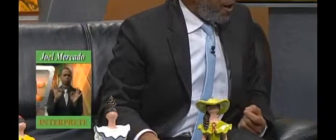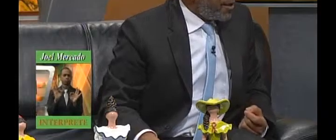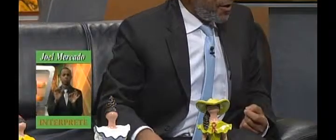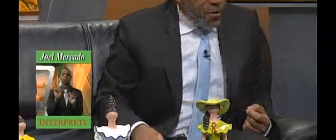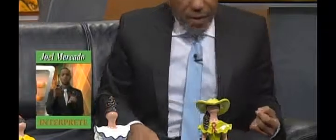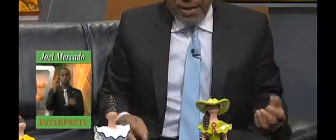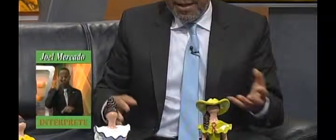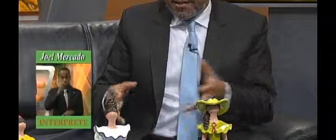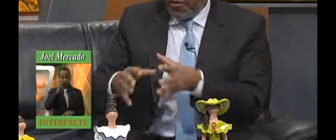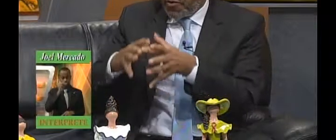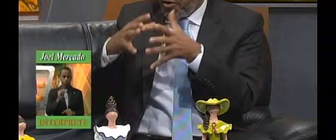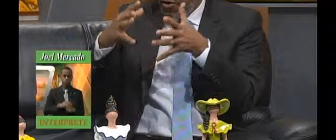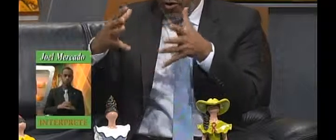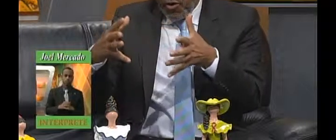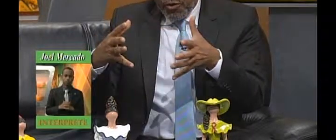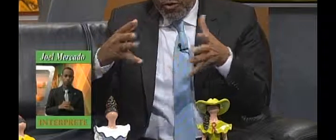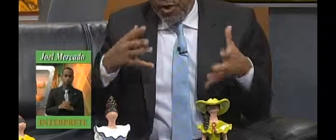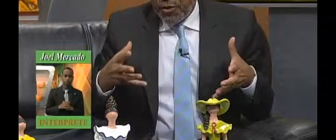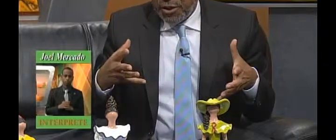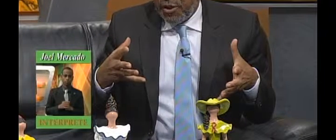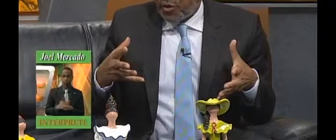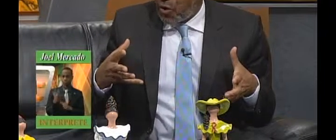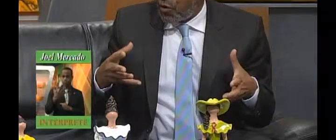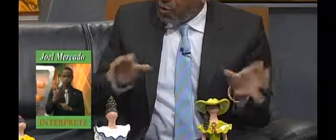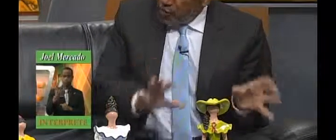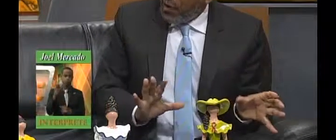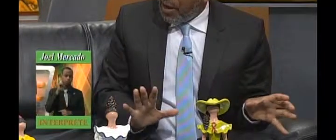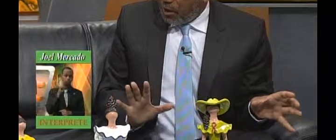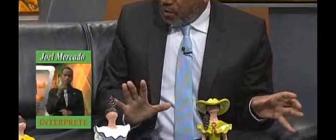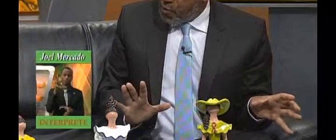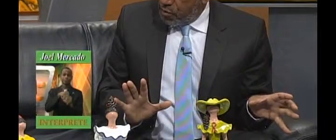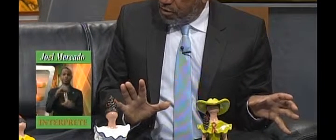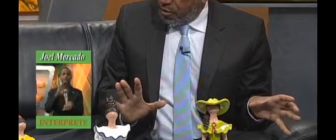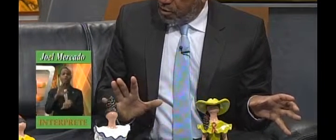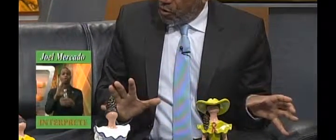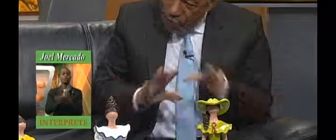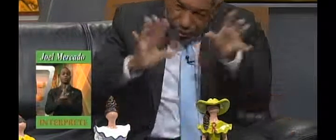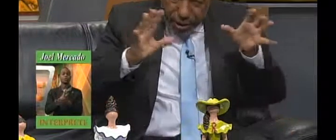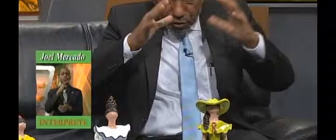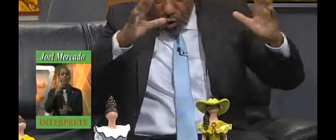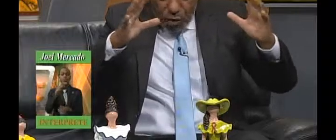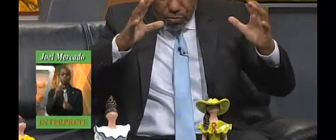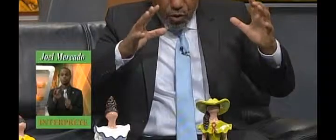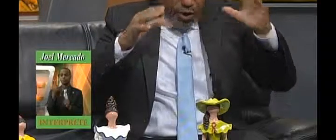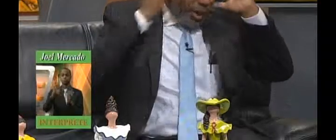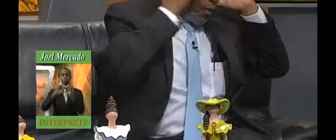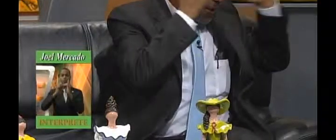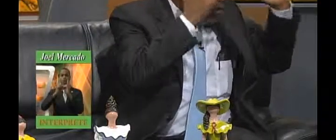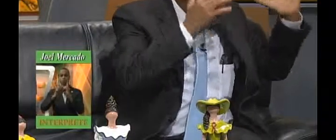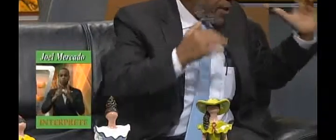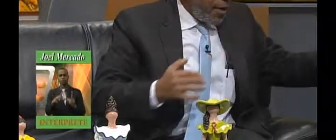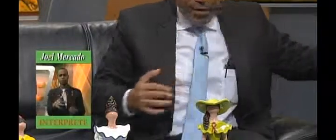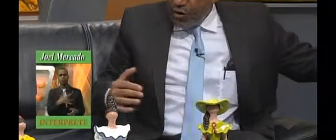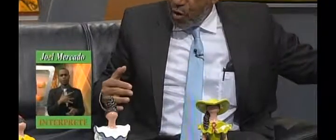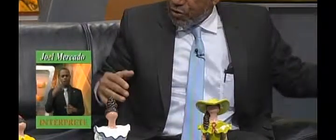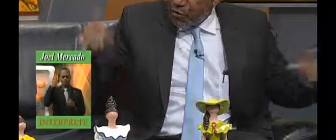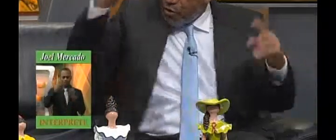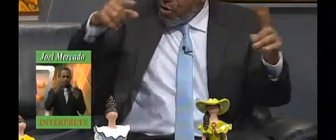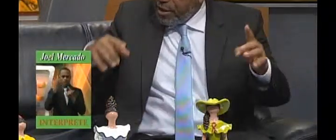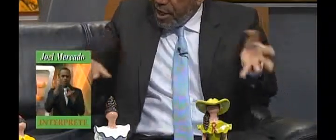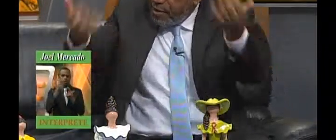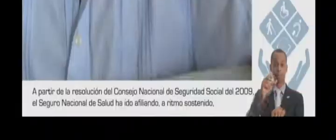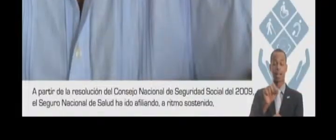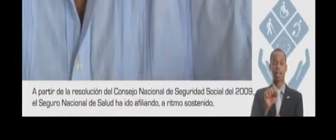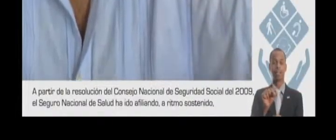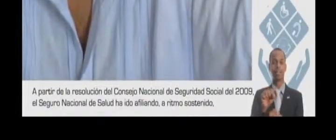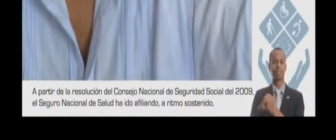a Moca y te encuentras con 5 chicos sordos en una escuela común, con un director, con este corazón y esta visión, se buscó